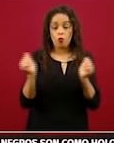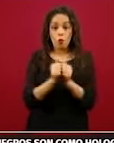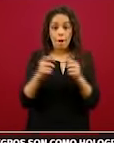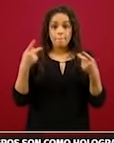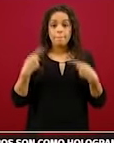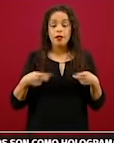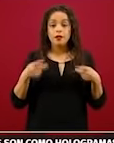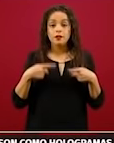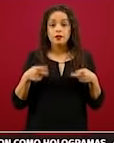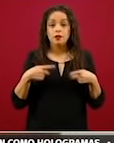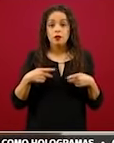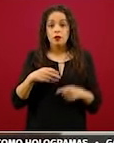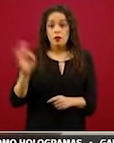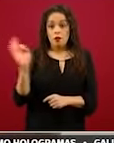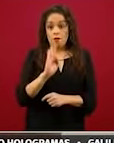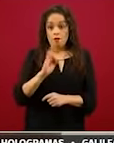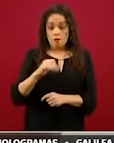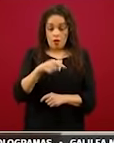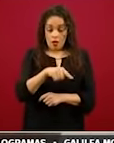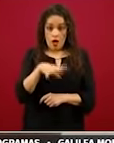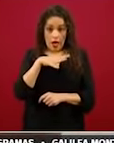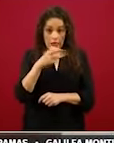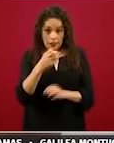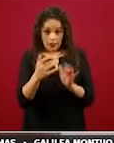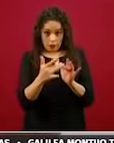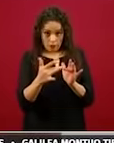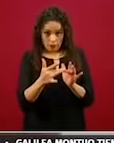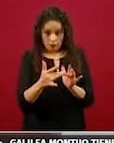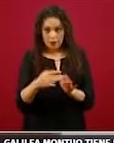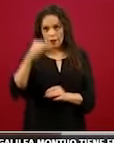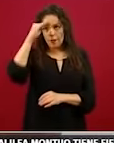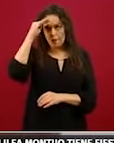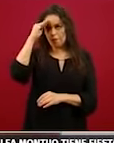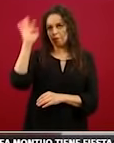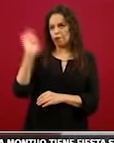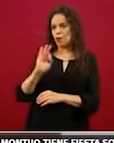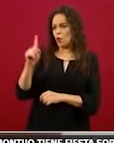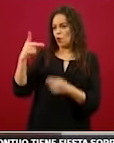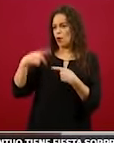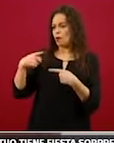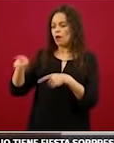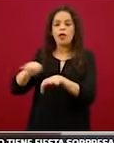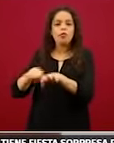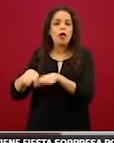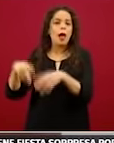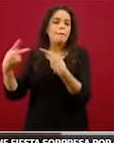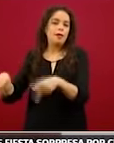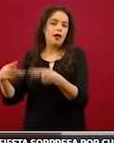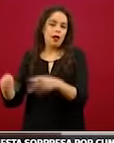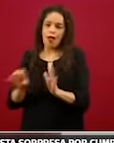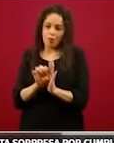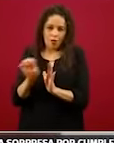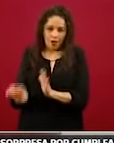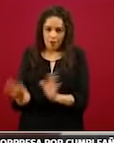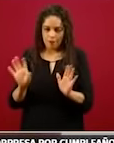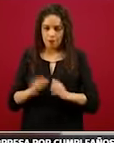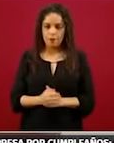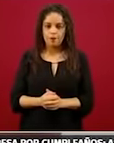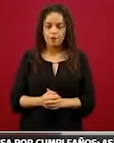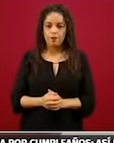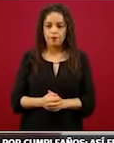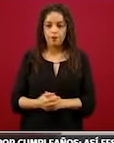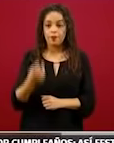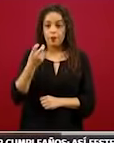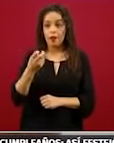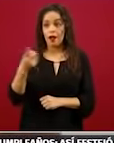yo voy a tener este tipo de contacto, pensemos en una persona que trabaja en un mercado, por ejemplo, y que va a tener un contacto